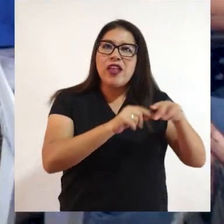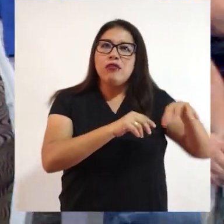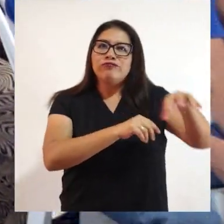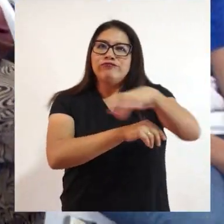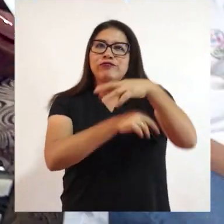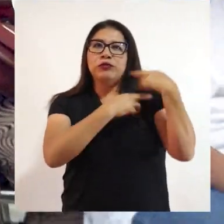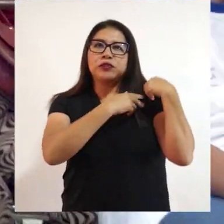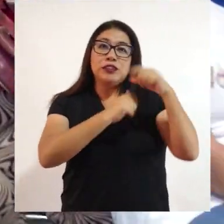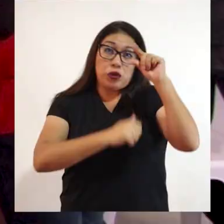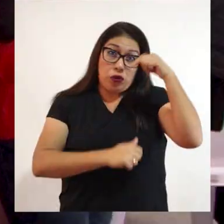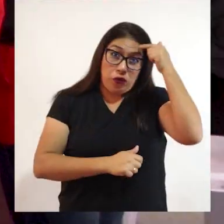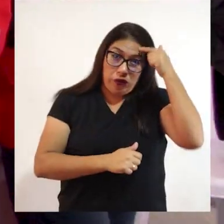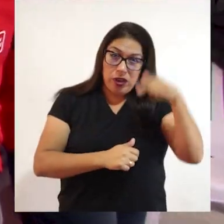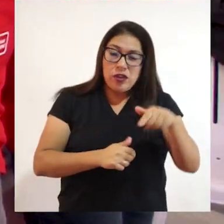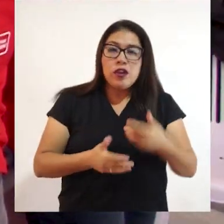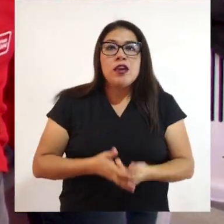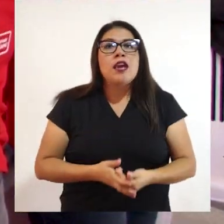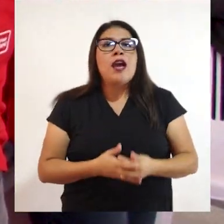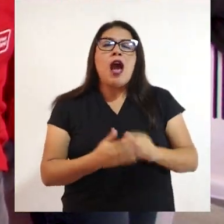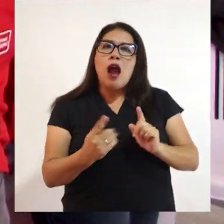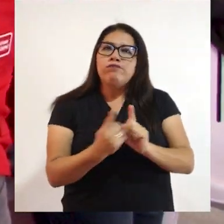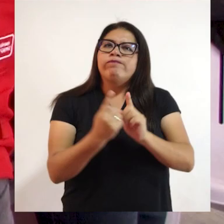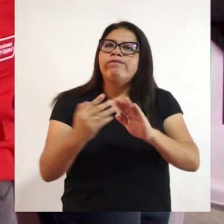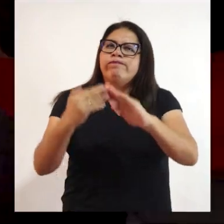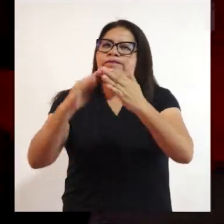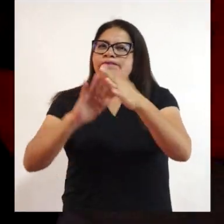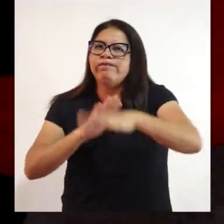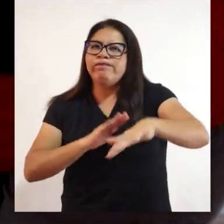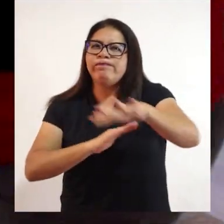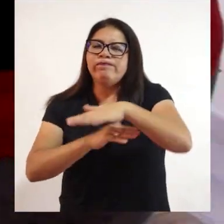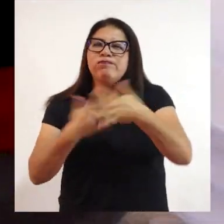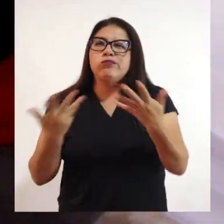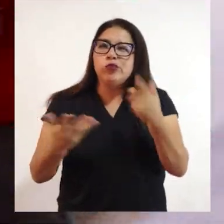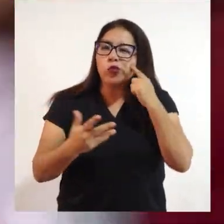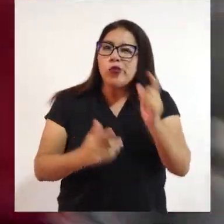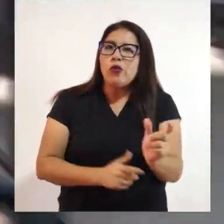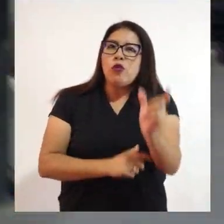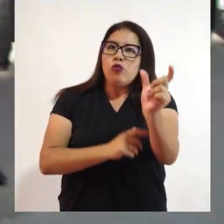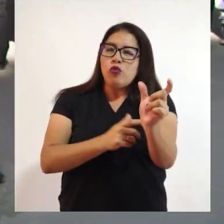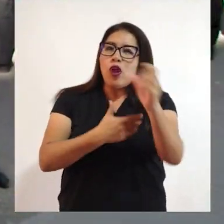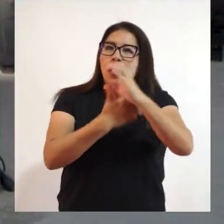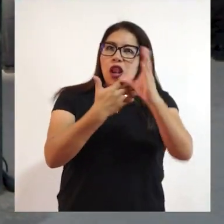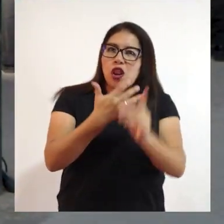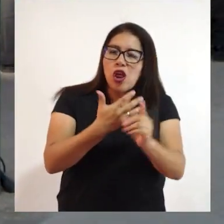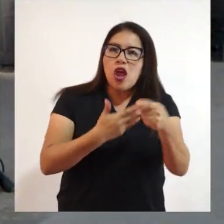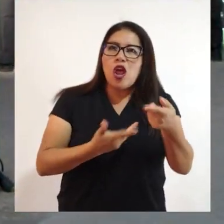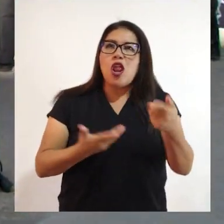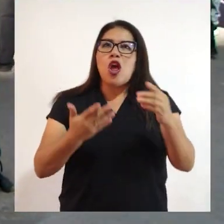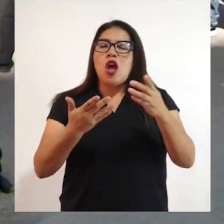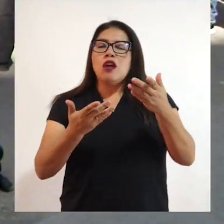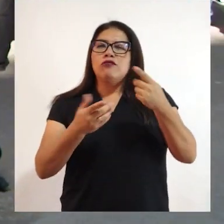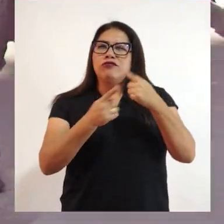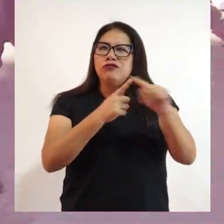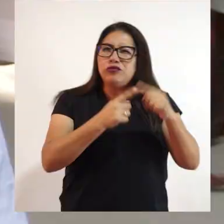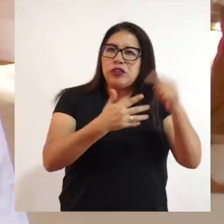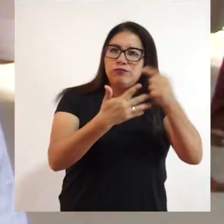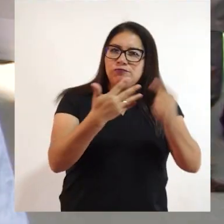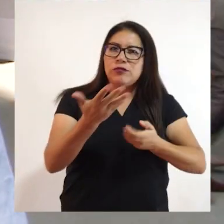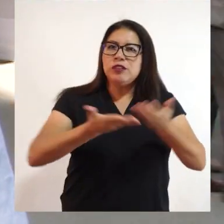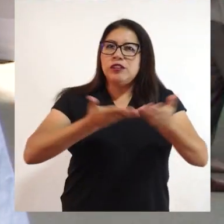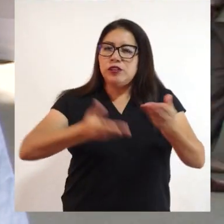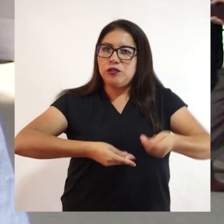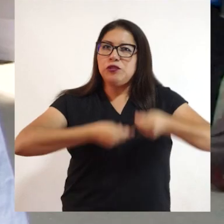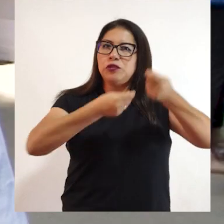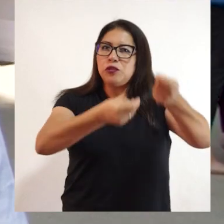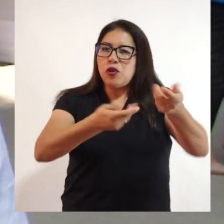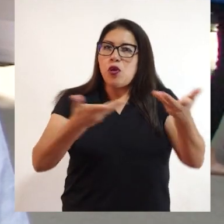nos permiten llegar a la población con la certificación, con la carnetización y con el otorgamiento de